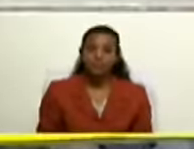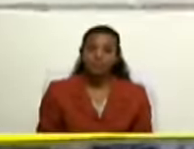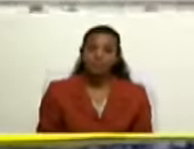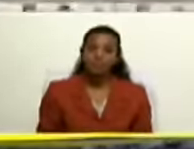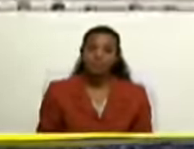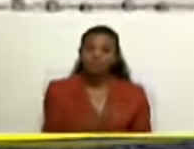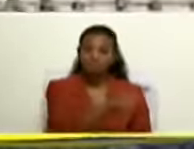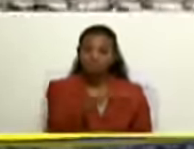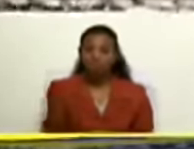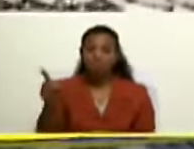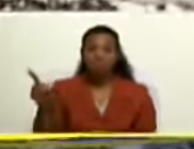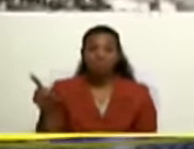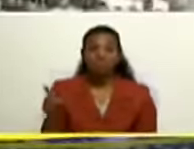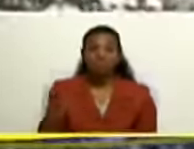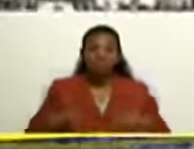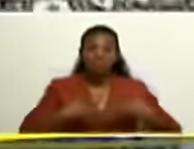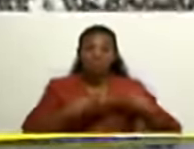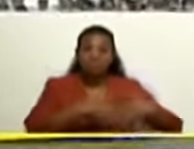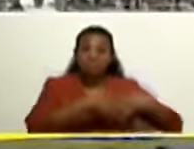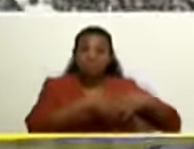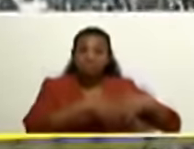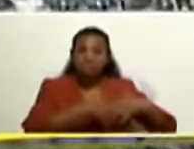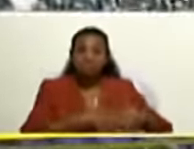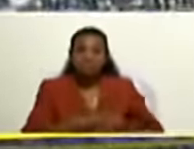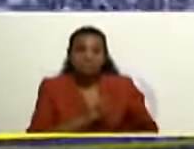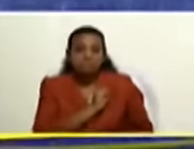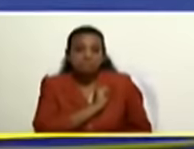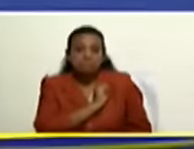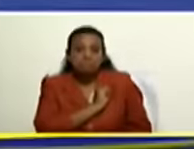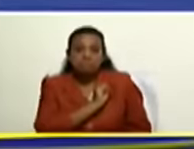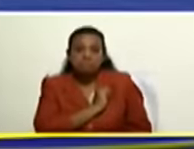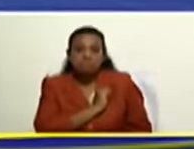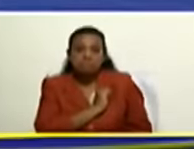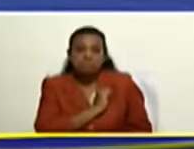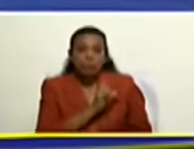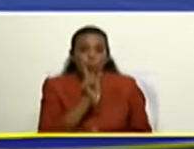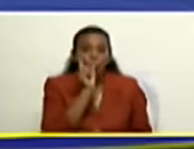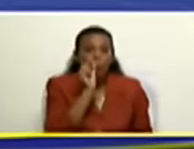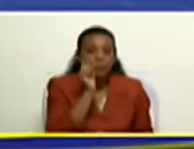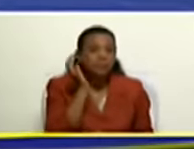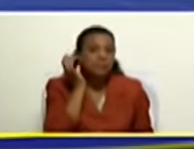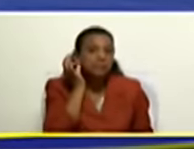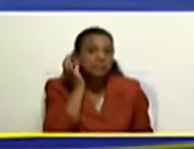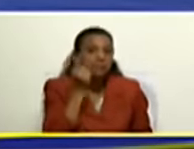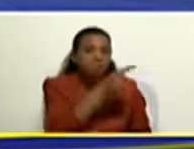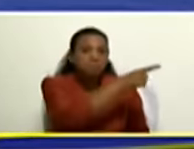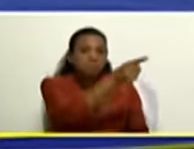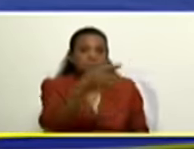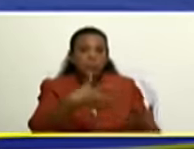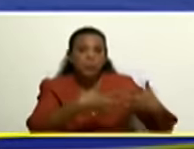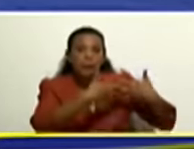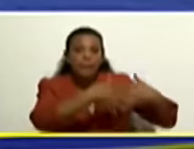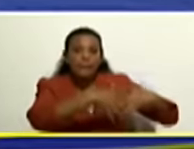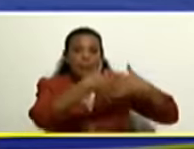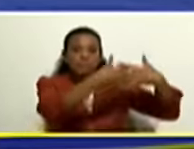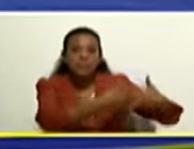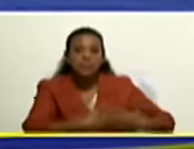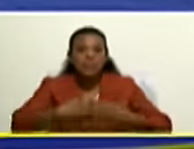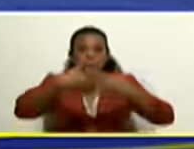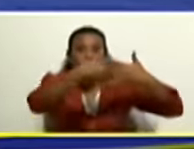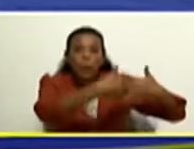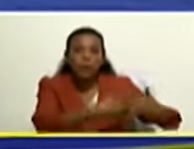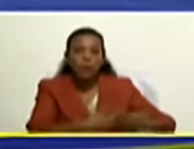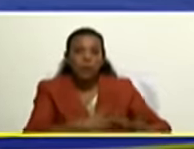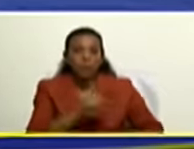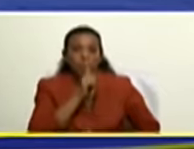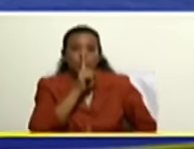Están nerviosos los proimperialistas, están nerviosas las proimperialistas,